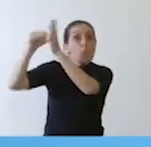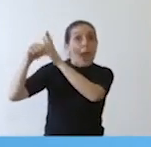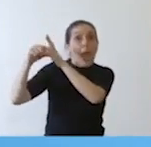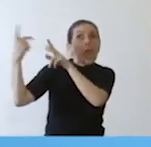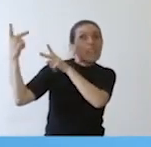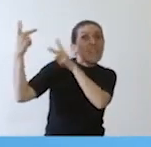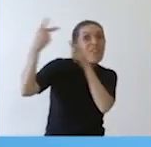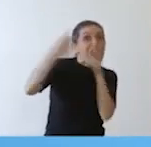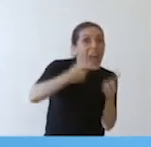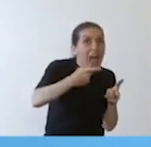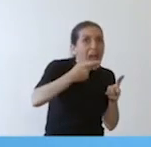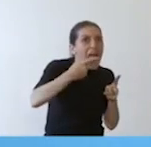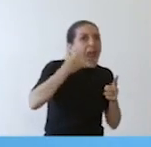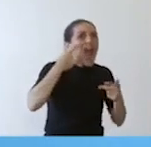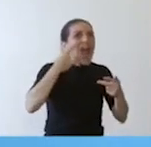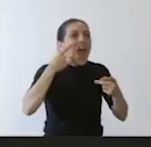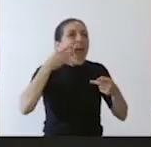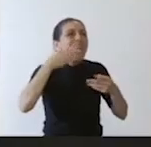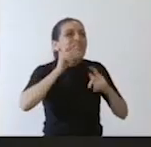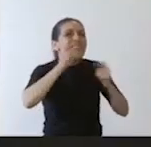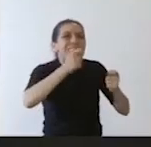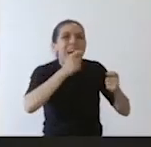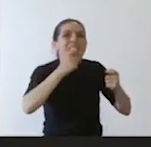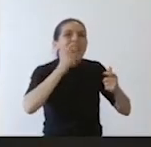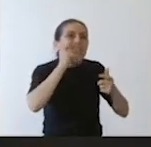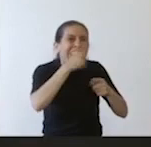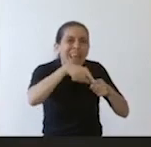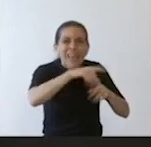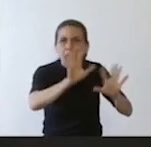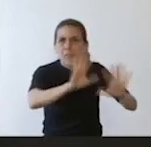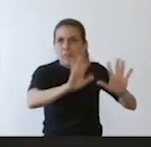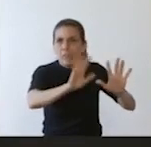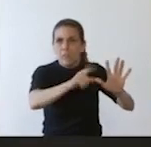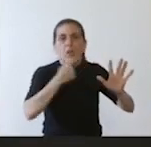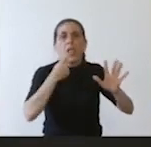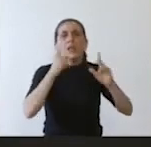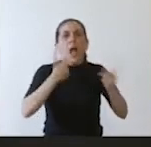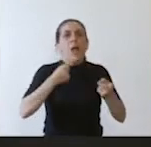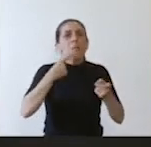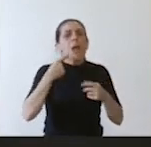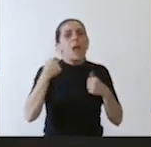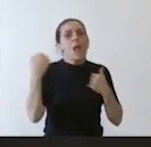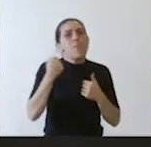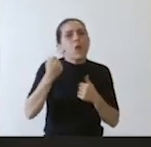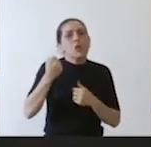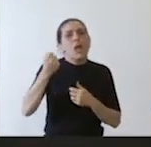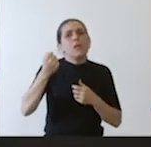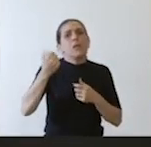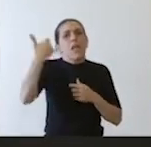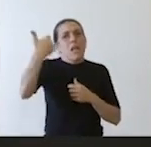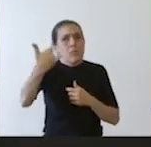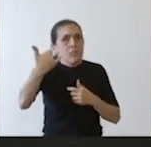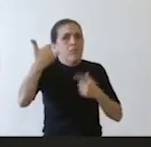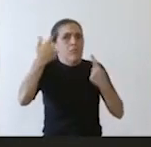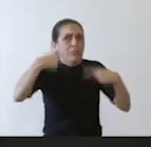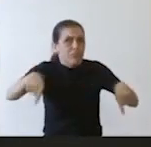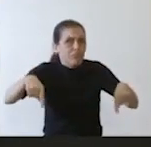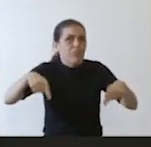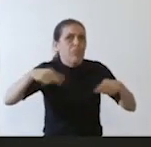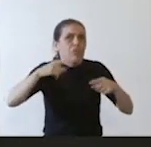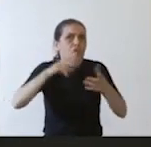concentran los adultos mayores. Una recomendación especial, aprovechando la muy importante presencia de los medios, es el hecho